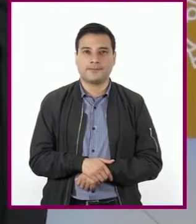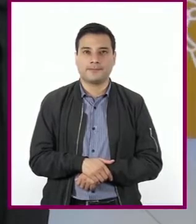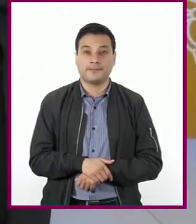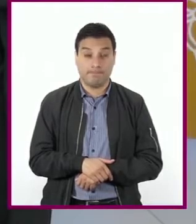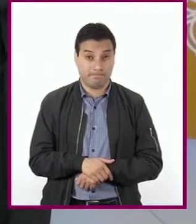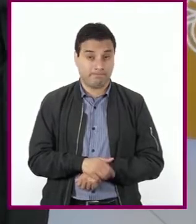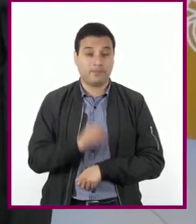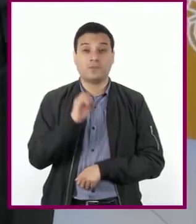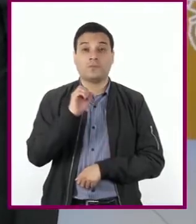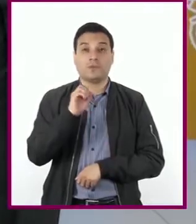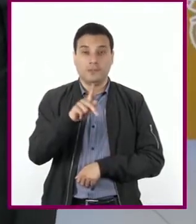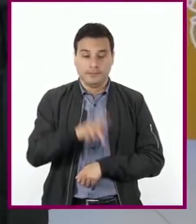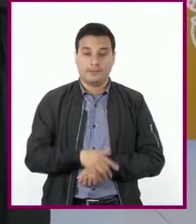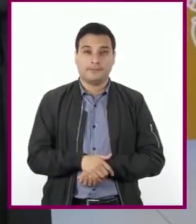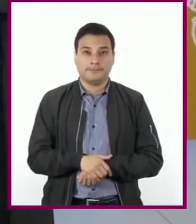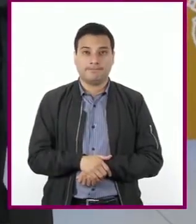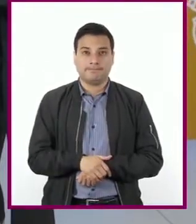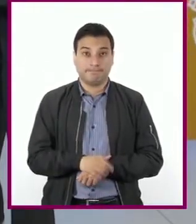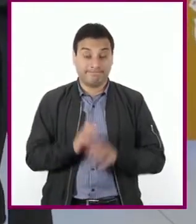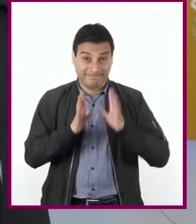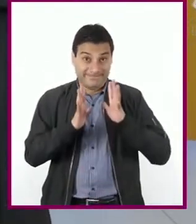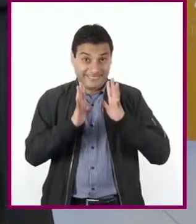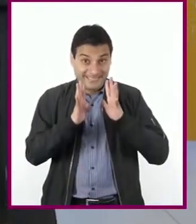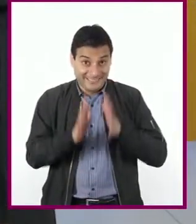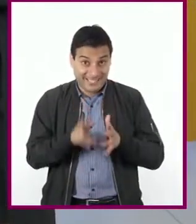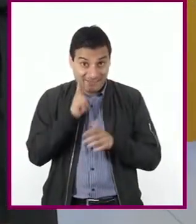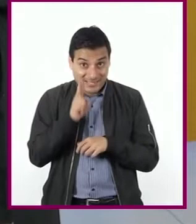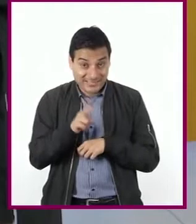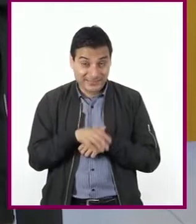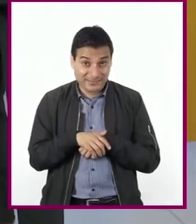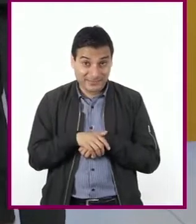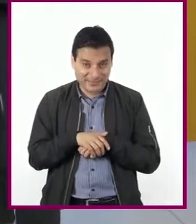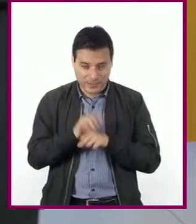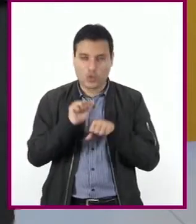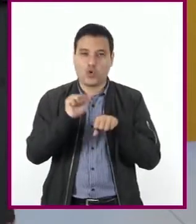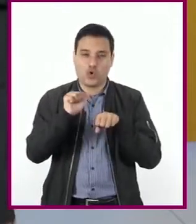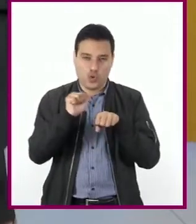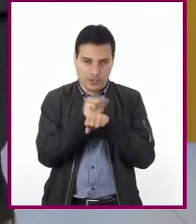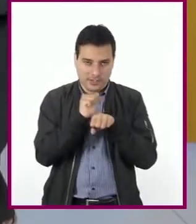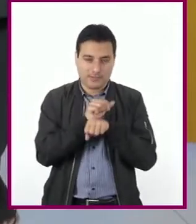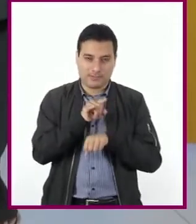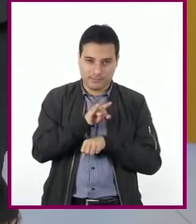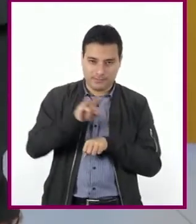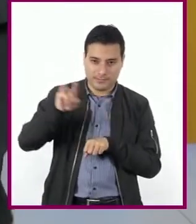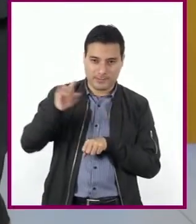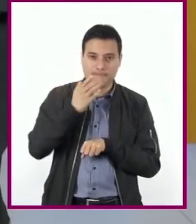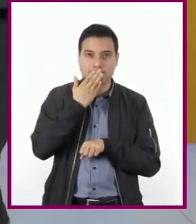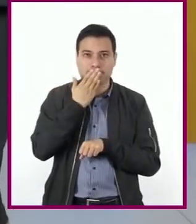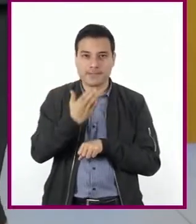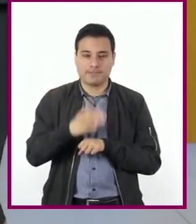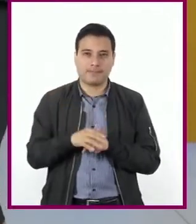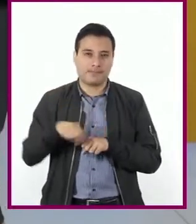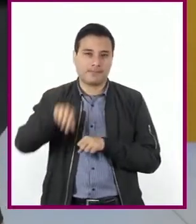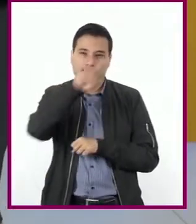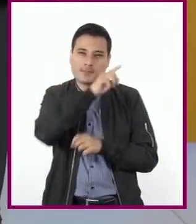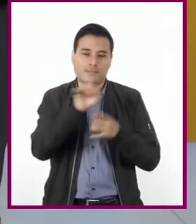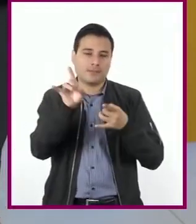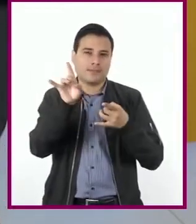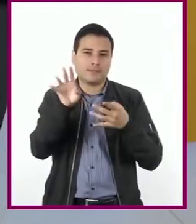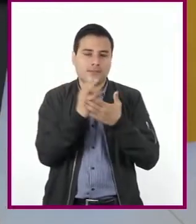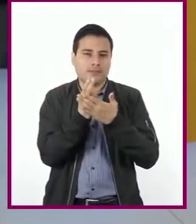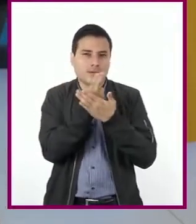Ok, ahora sí, ya viste cómo el carrito va en una dirección. Nosotros para trazar un vector tendríamos